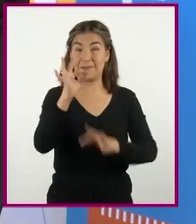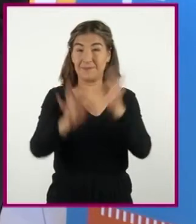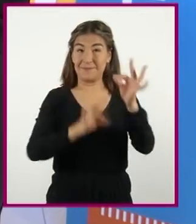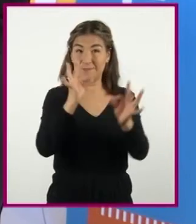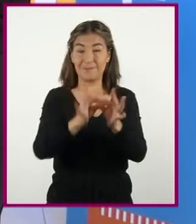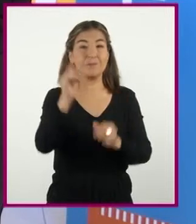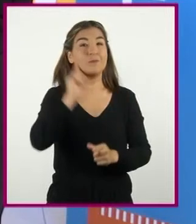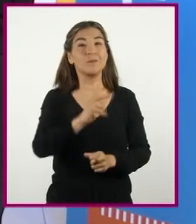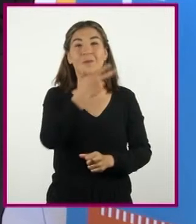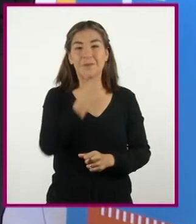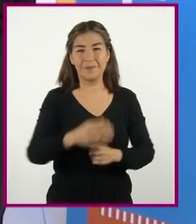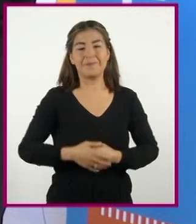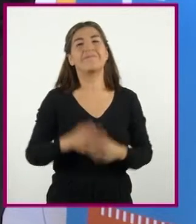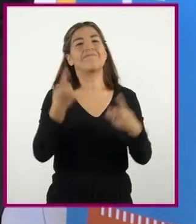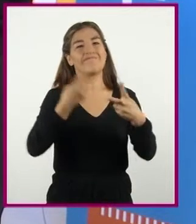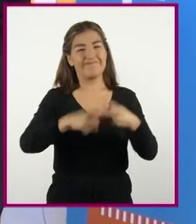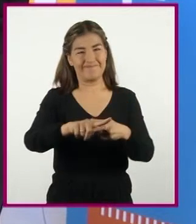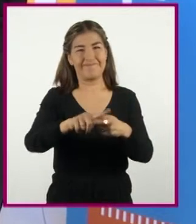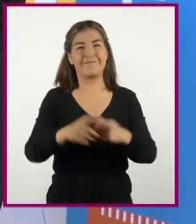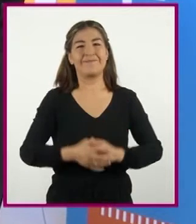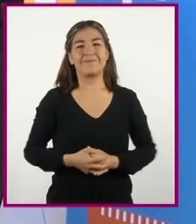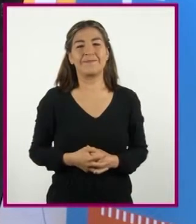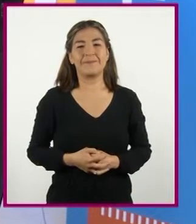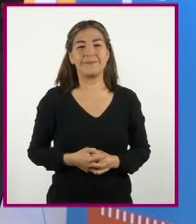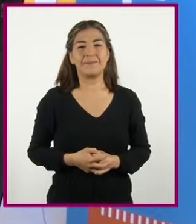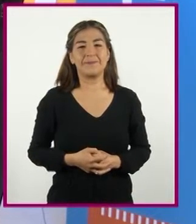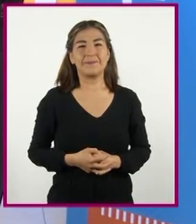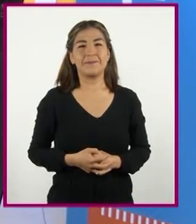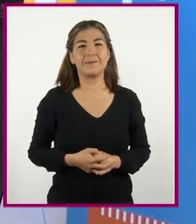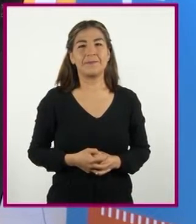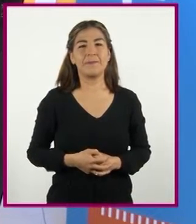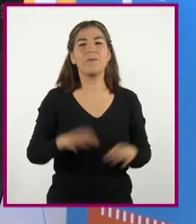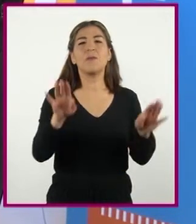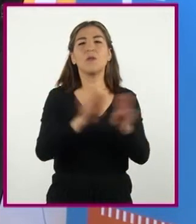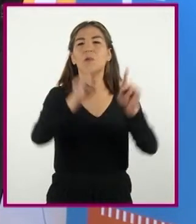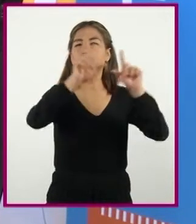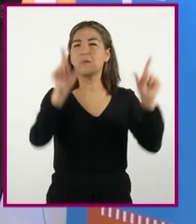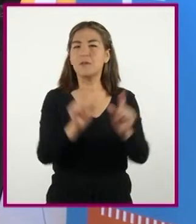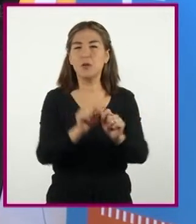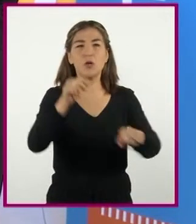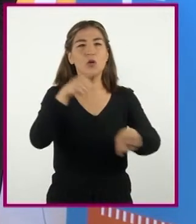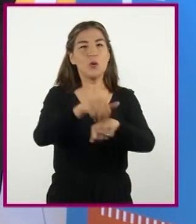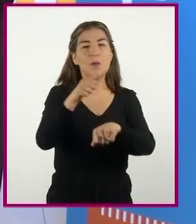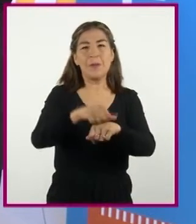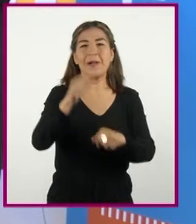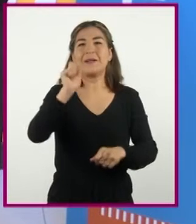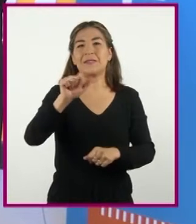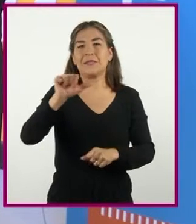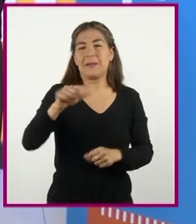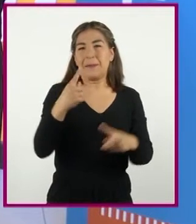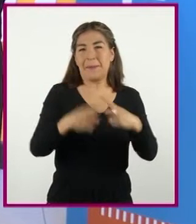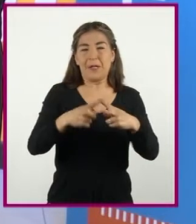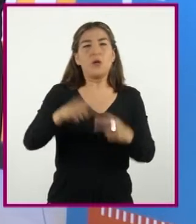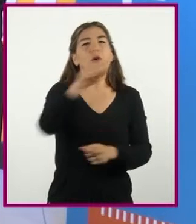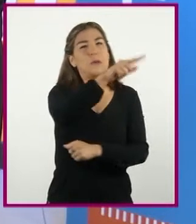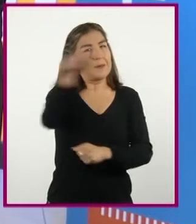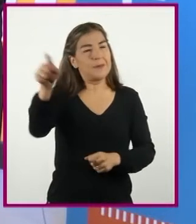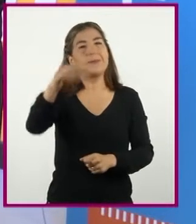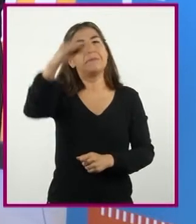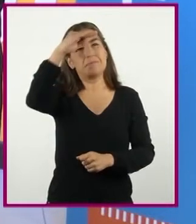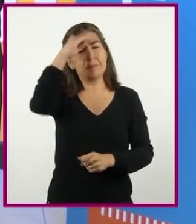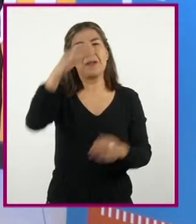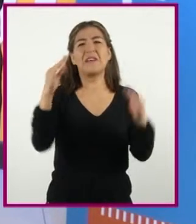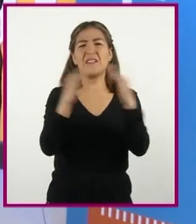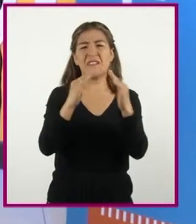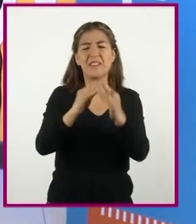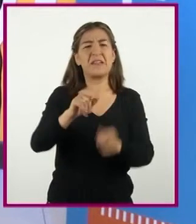listos? Entonces, comencemos. Se van a reducir términos algebraicos. Les invito a que piensen en casa qué son los